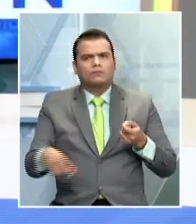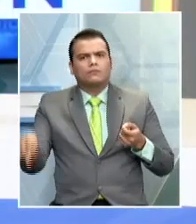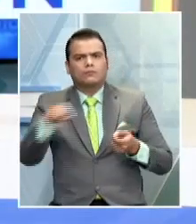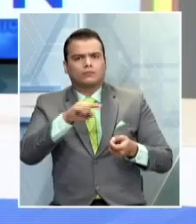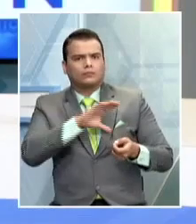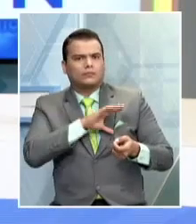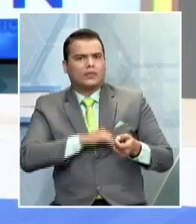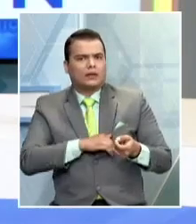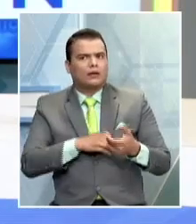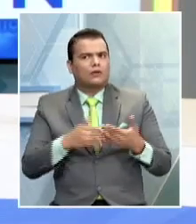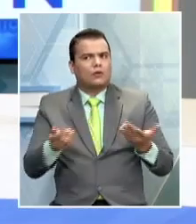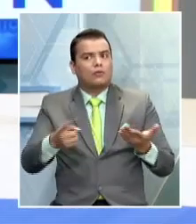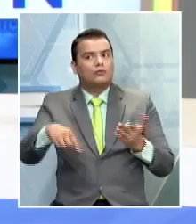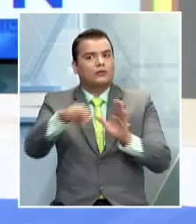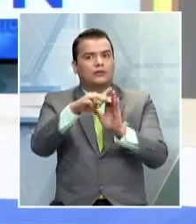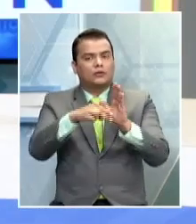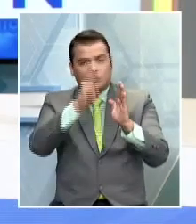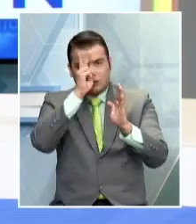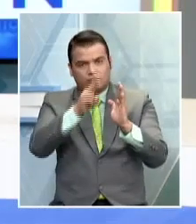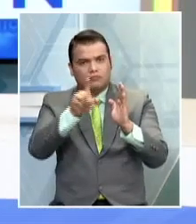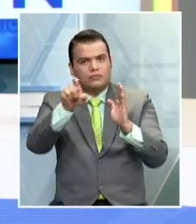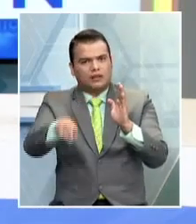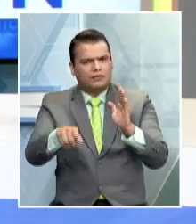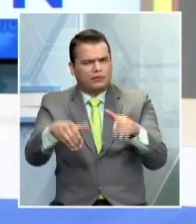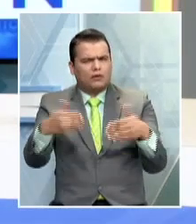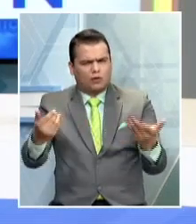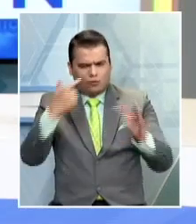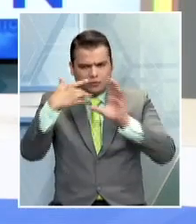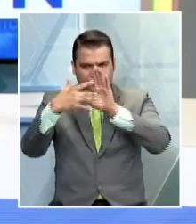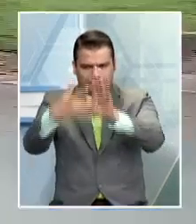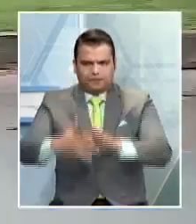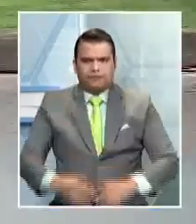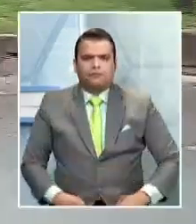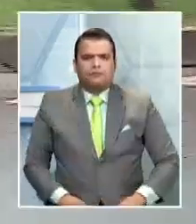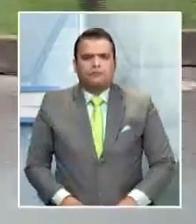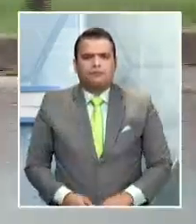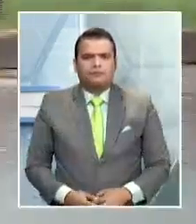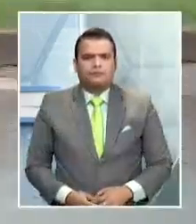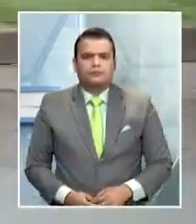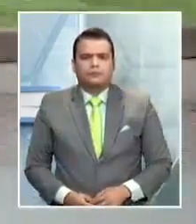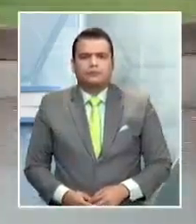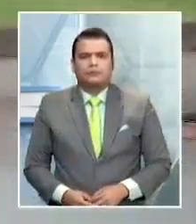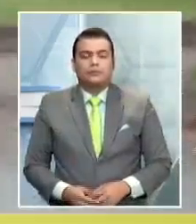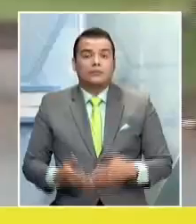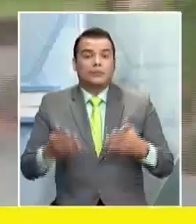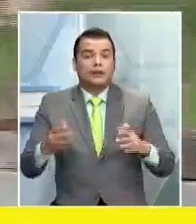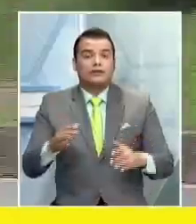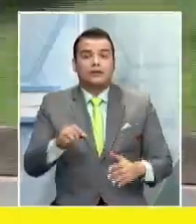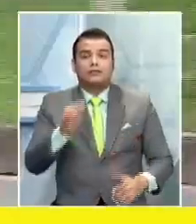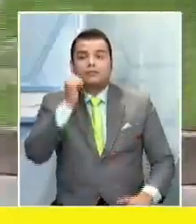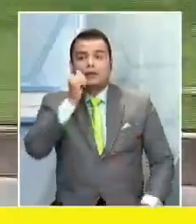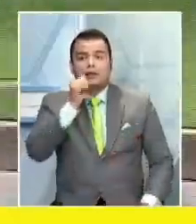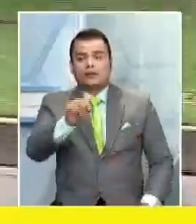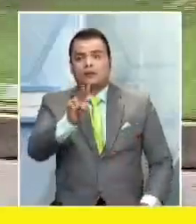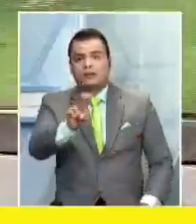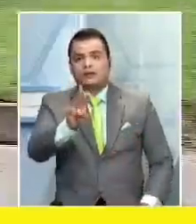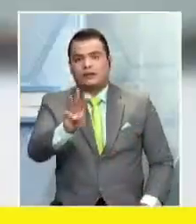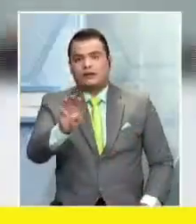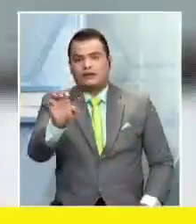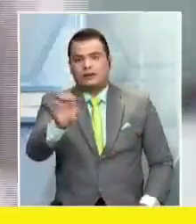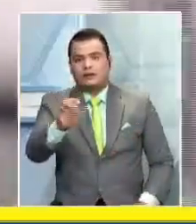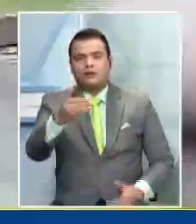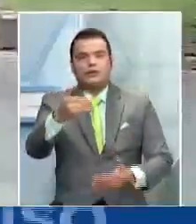de la ciudad para hacer cumplir la norma. Aquí les contamos todos los detalles. Este 23 de enero, es decir, mañana